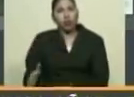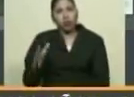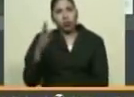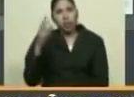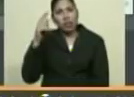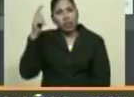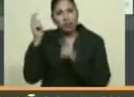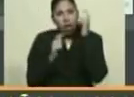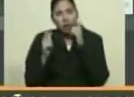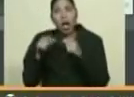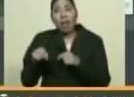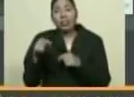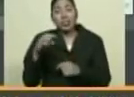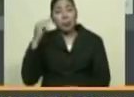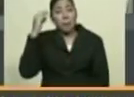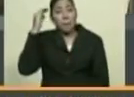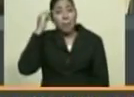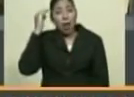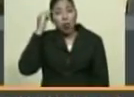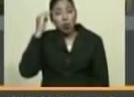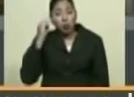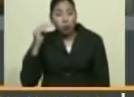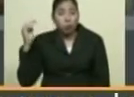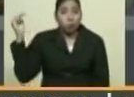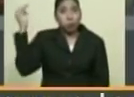maduró una idea